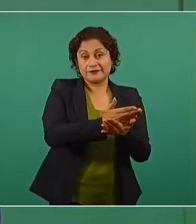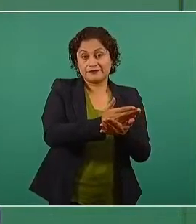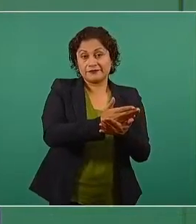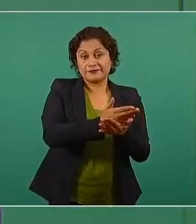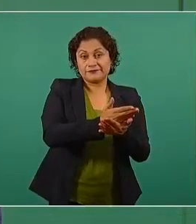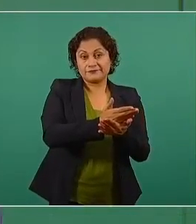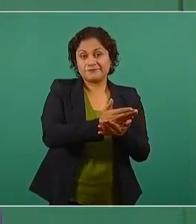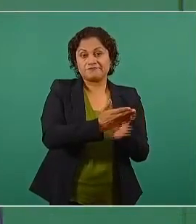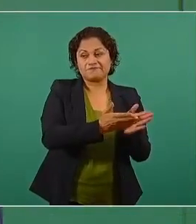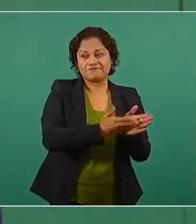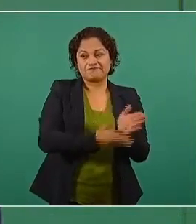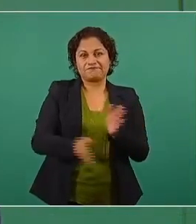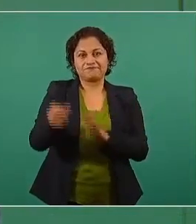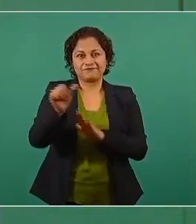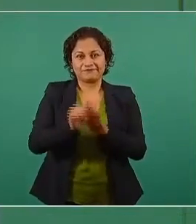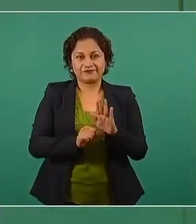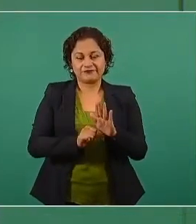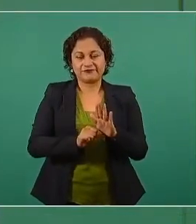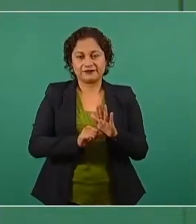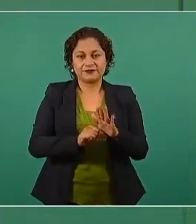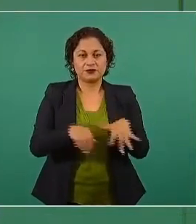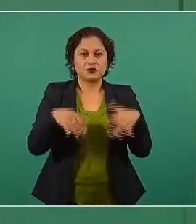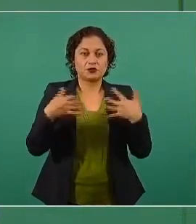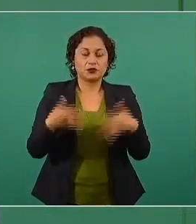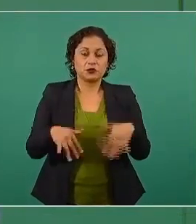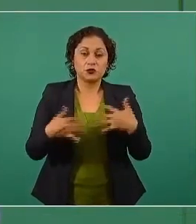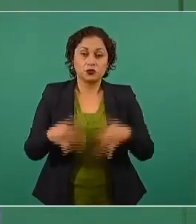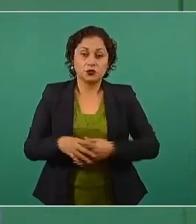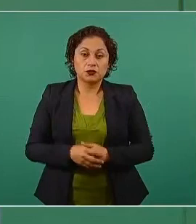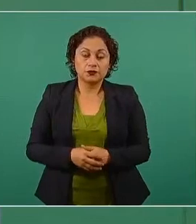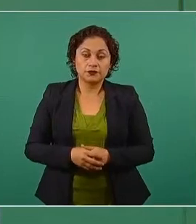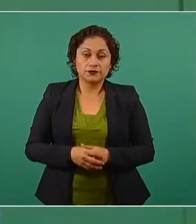fue un mes, vamos a decir,